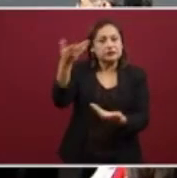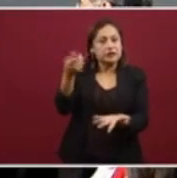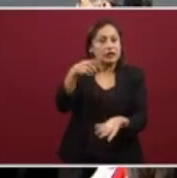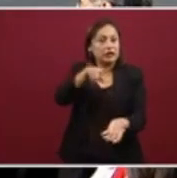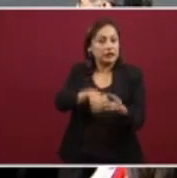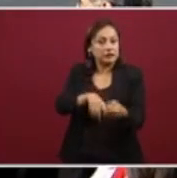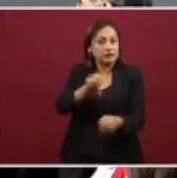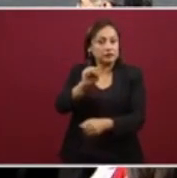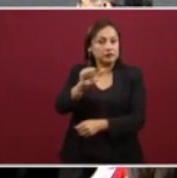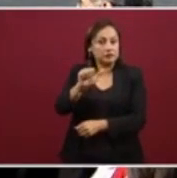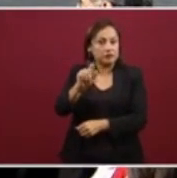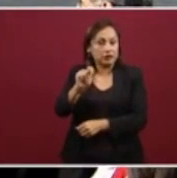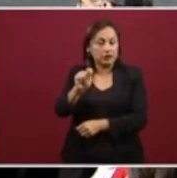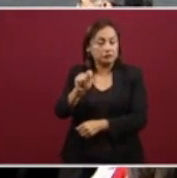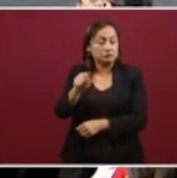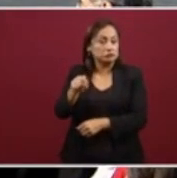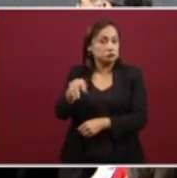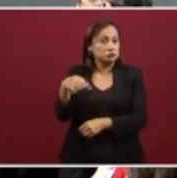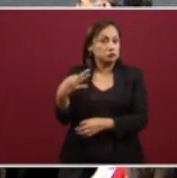SAT.